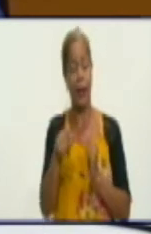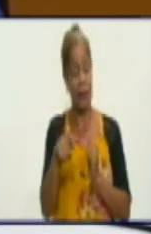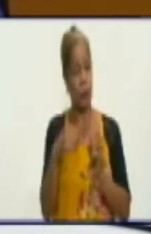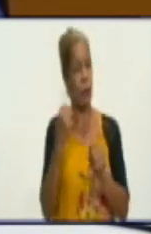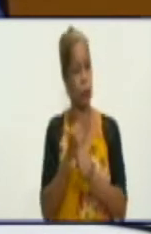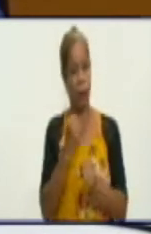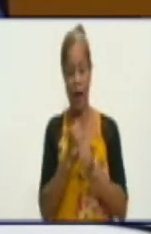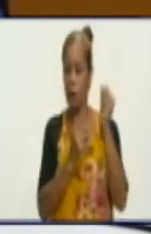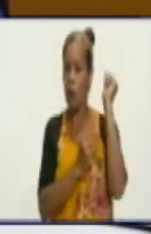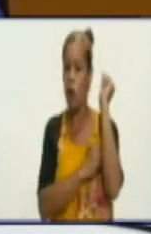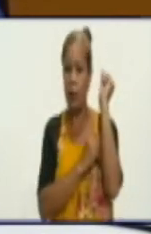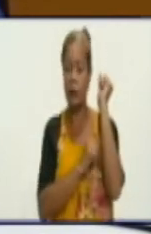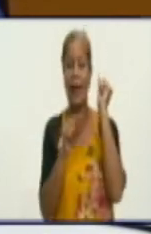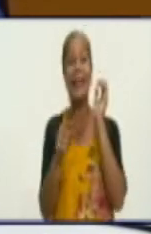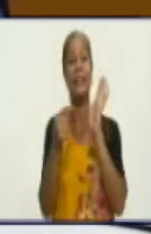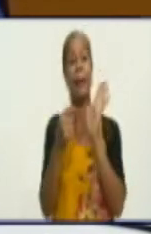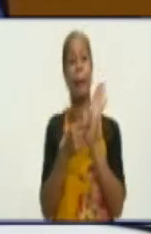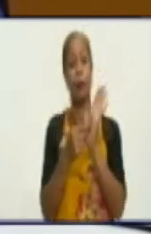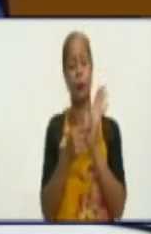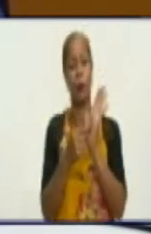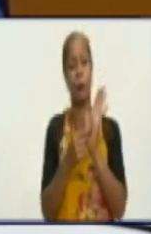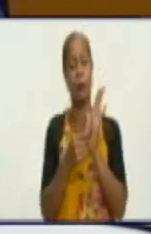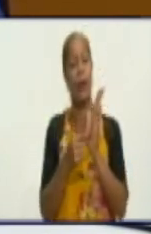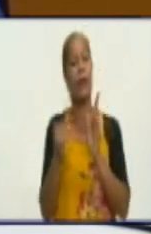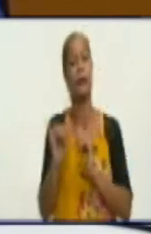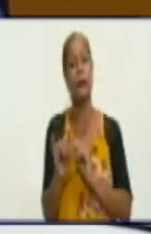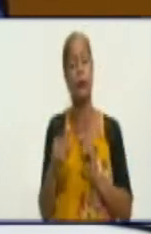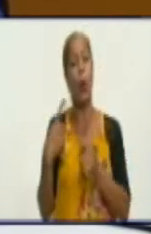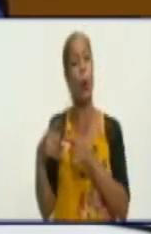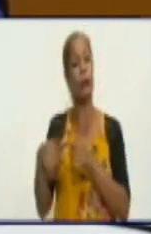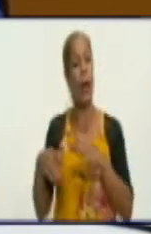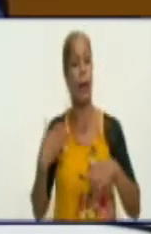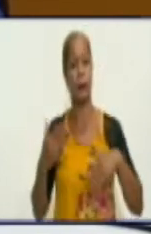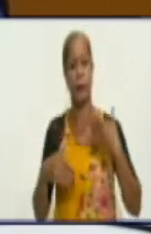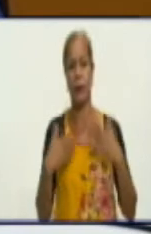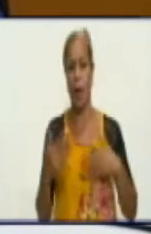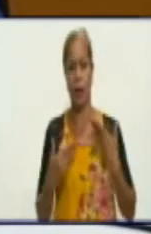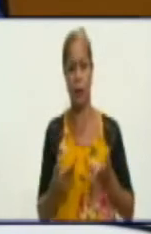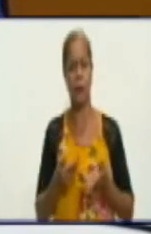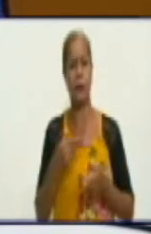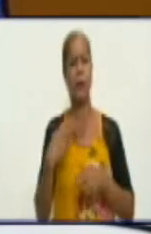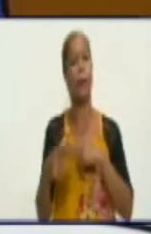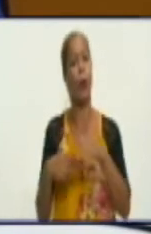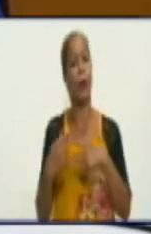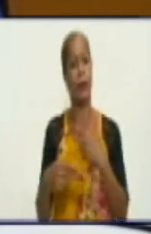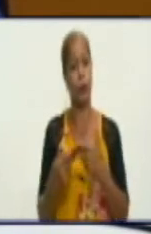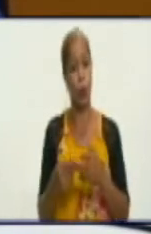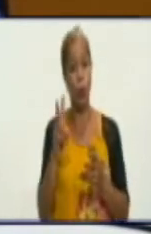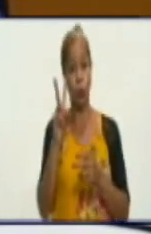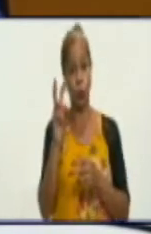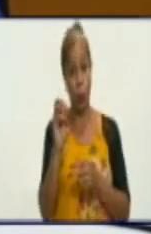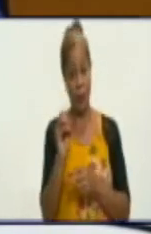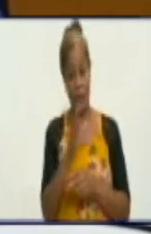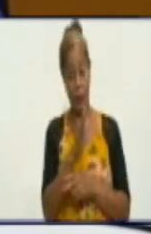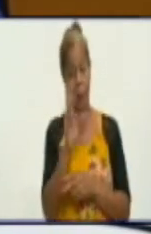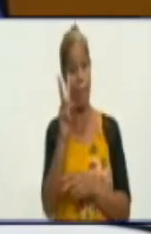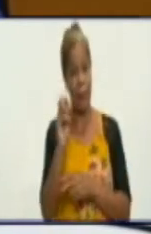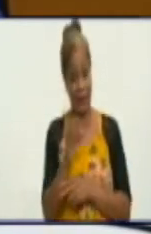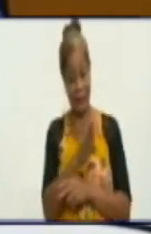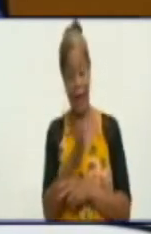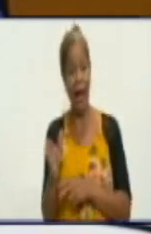en nuestra población. Son de las actividades, o sea, que han estado en esta etapa, decía, del 2020